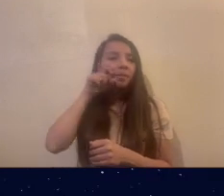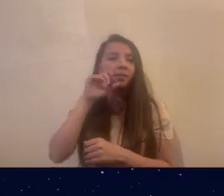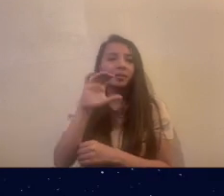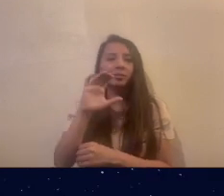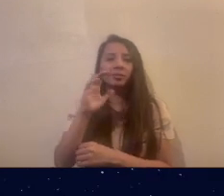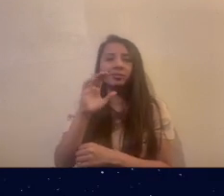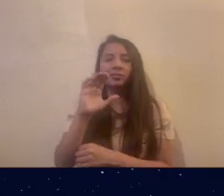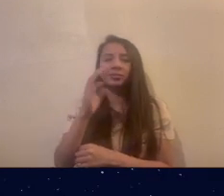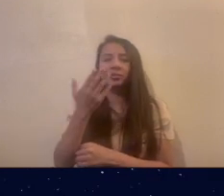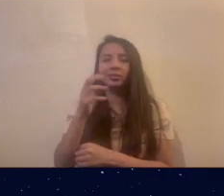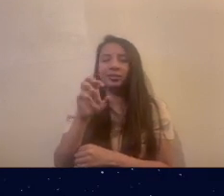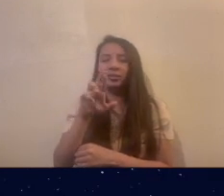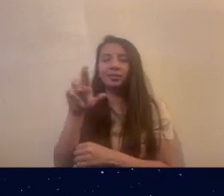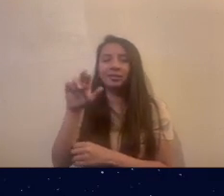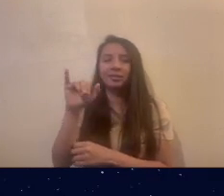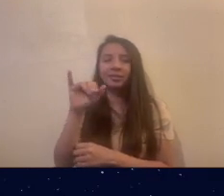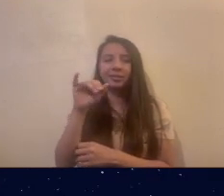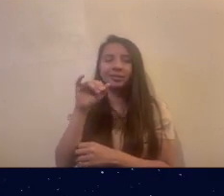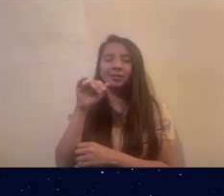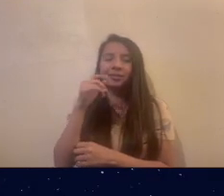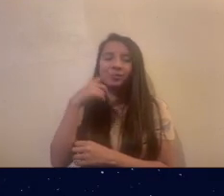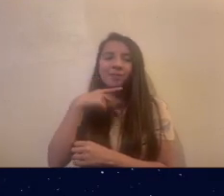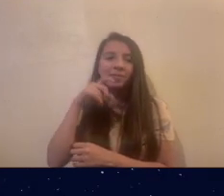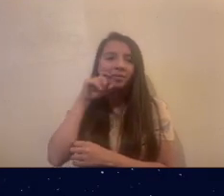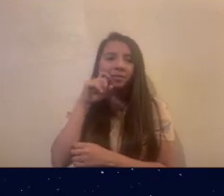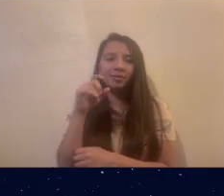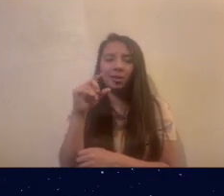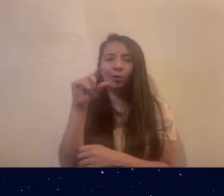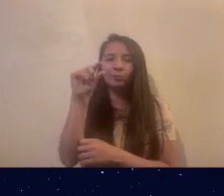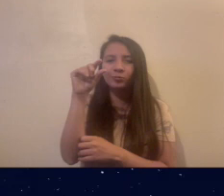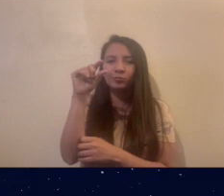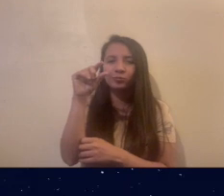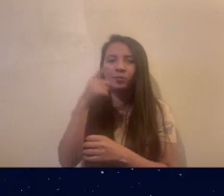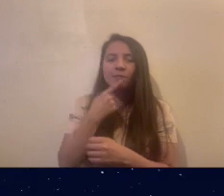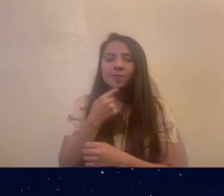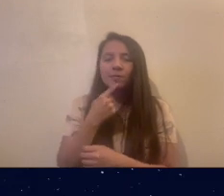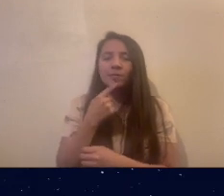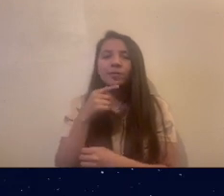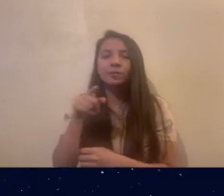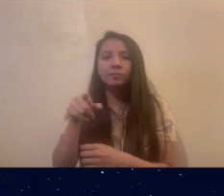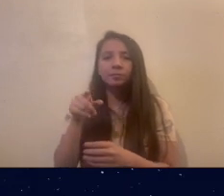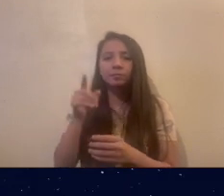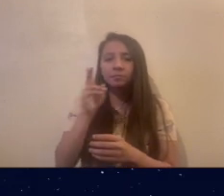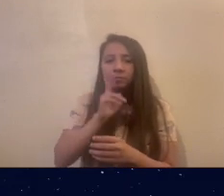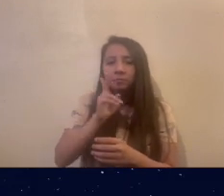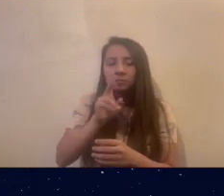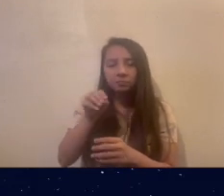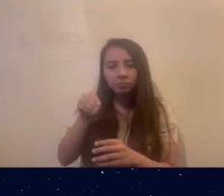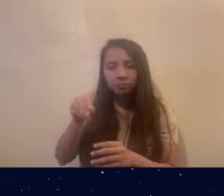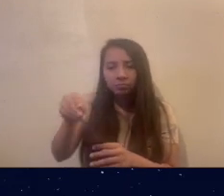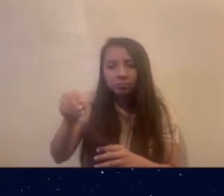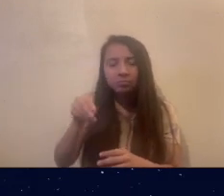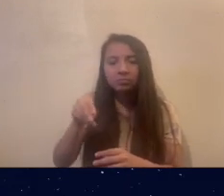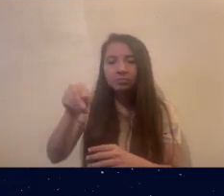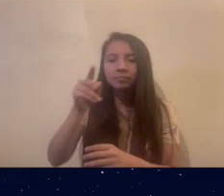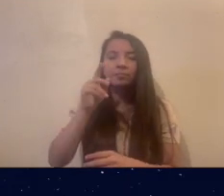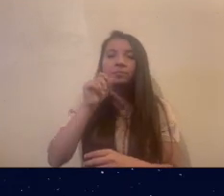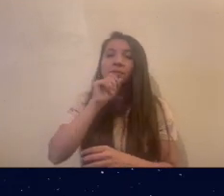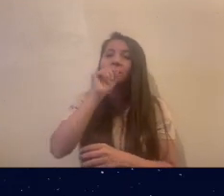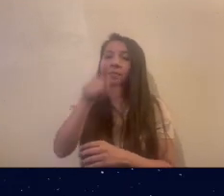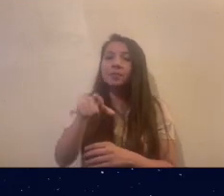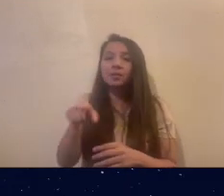cherry también. Fue uno de los últimos ensayos. Y no solo eso, están viendo cómo cambia, por